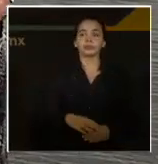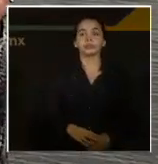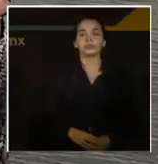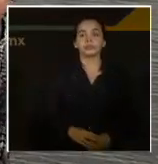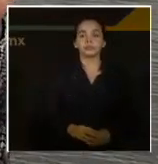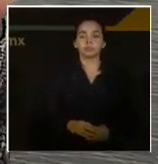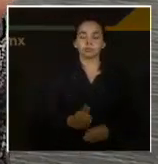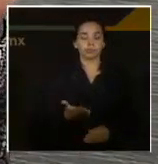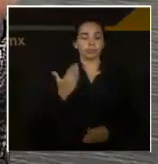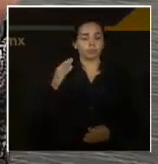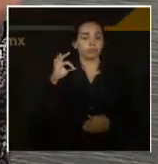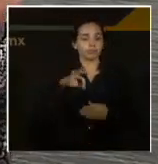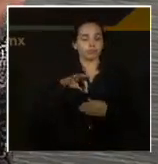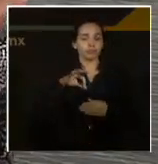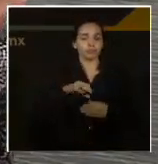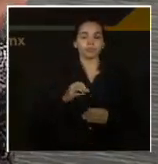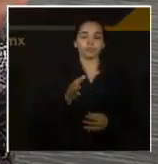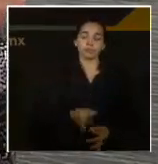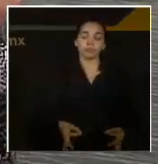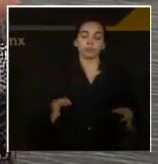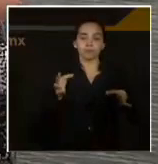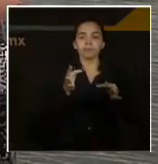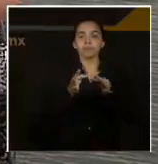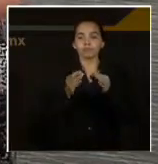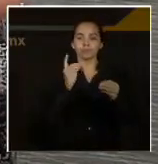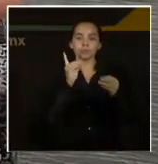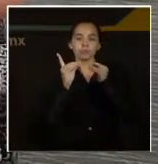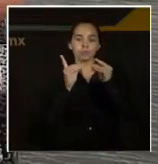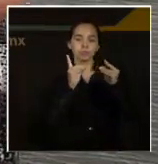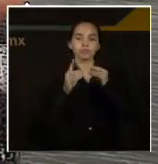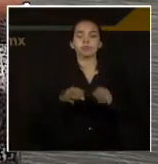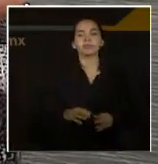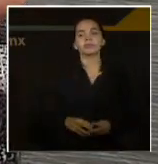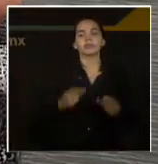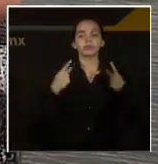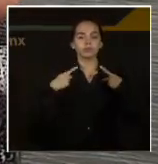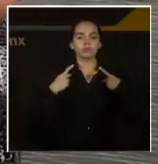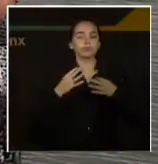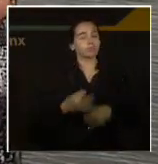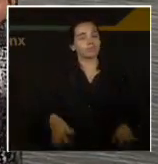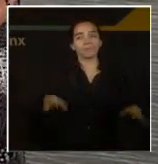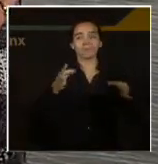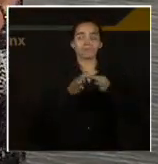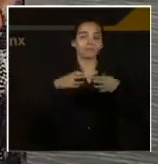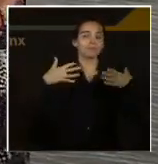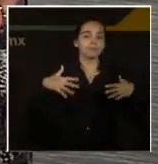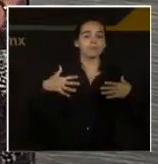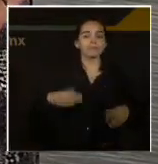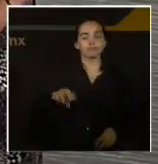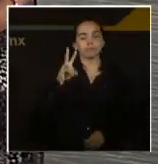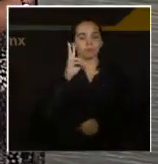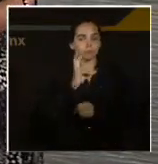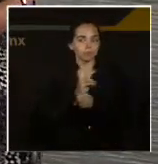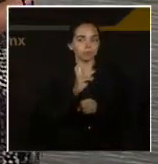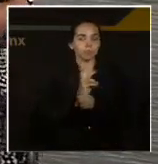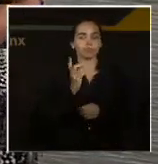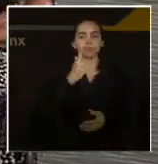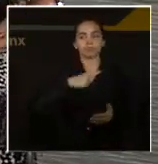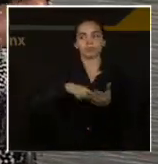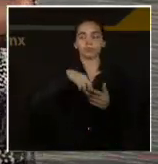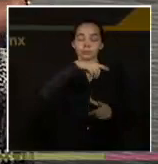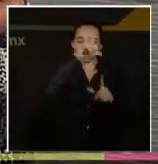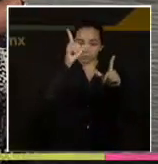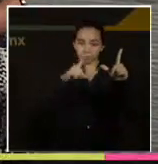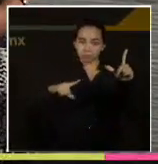la campaña, este importante foro también de debates, de propuestas. Pero este es importantísimo porque es el segundo que se lleva a cabo en todo el país